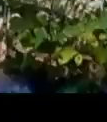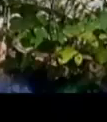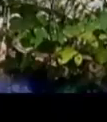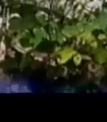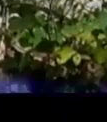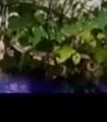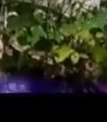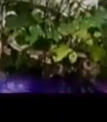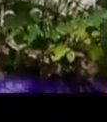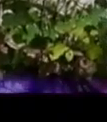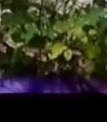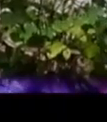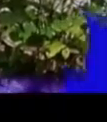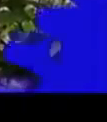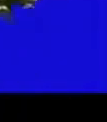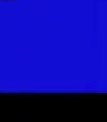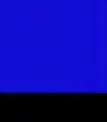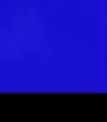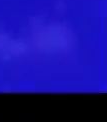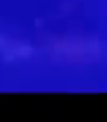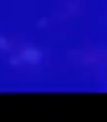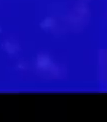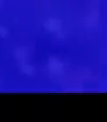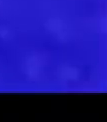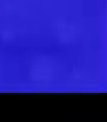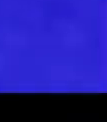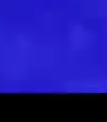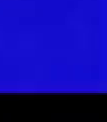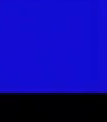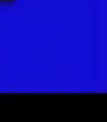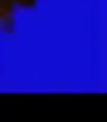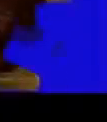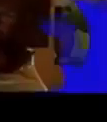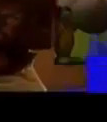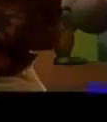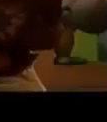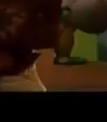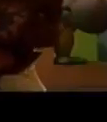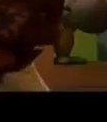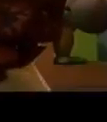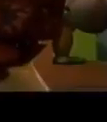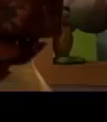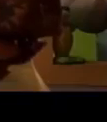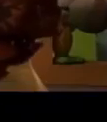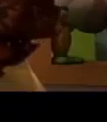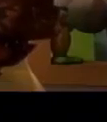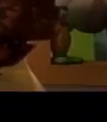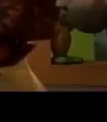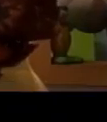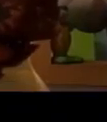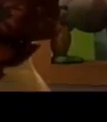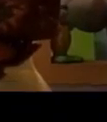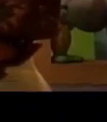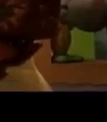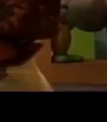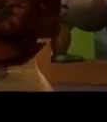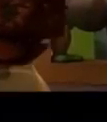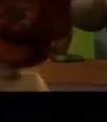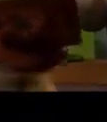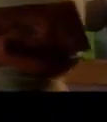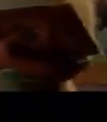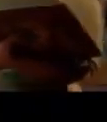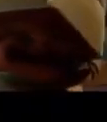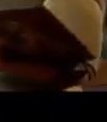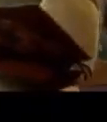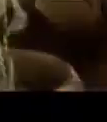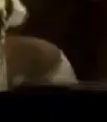Mi vida, debemos tener mucho cuidado con el viento. Mira para acá. Ay, sí. Esto era lo que faltaba. Six Sacks.